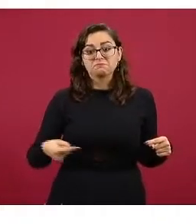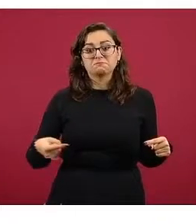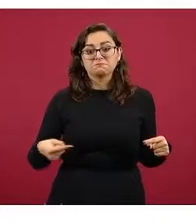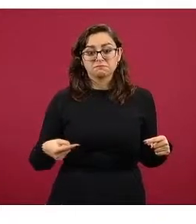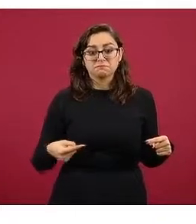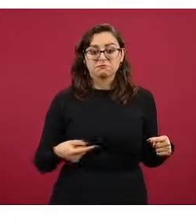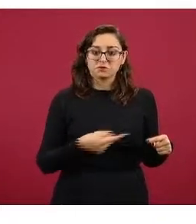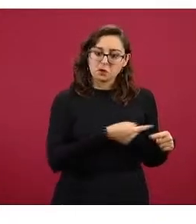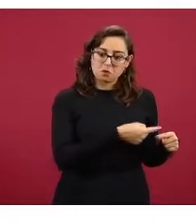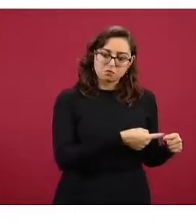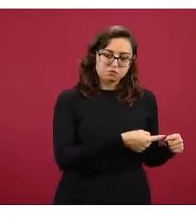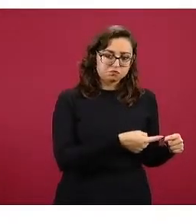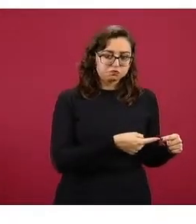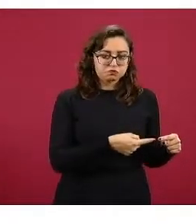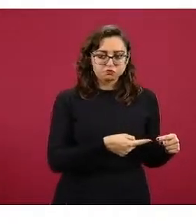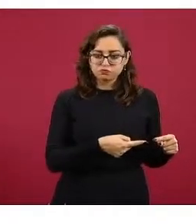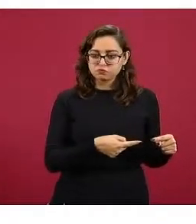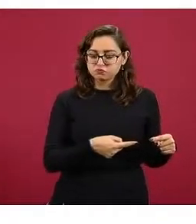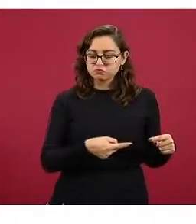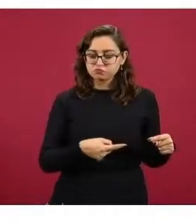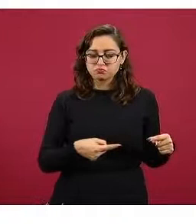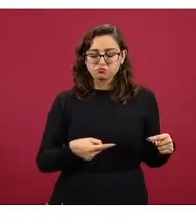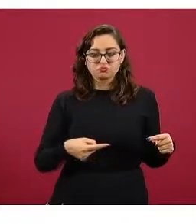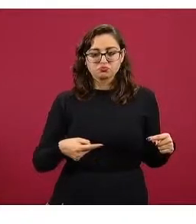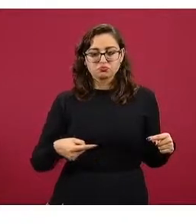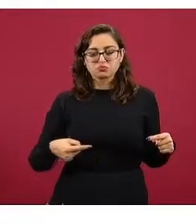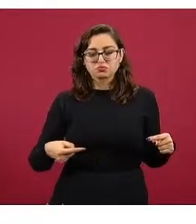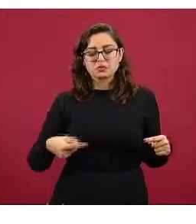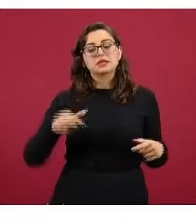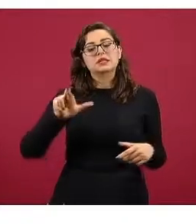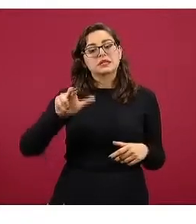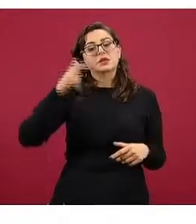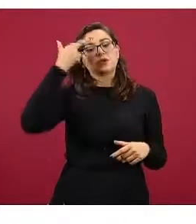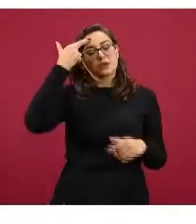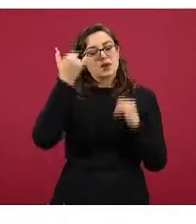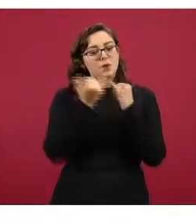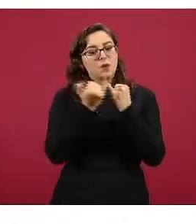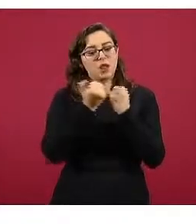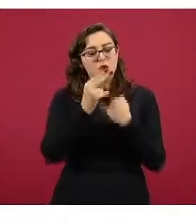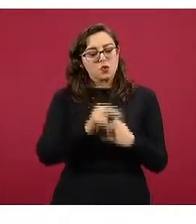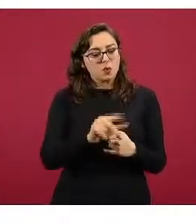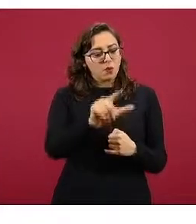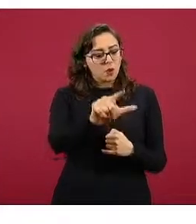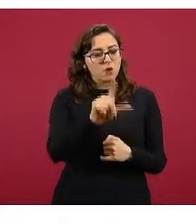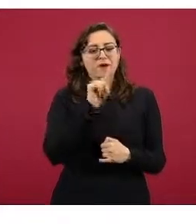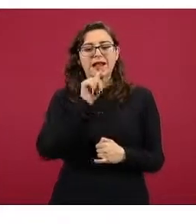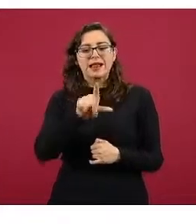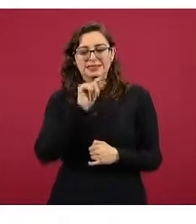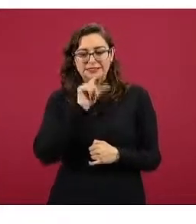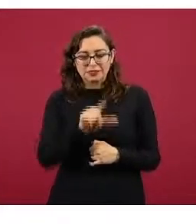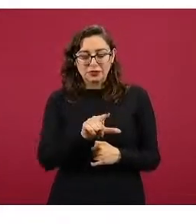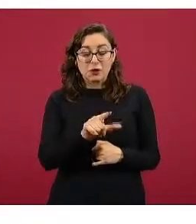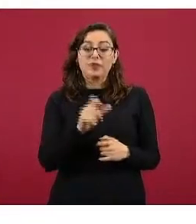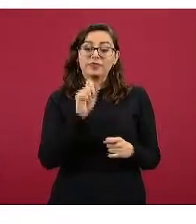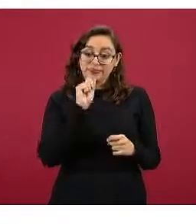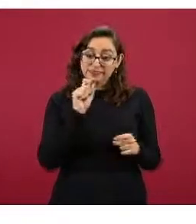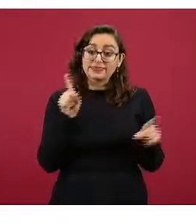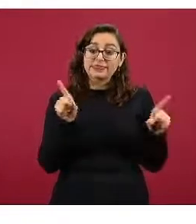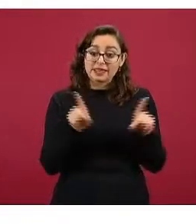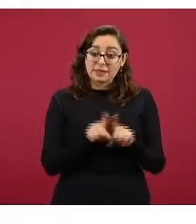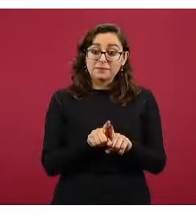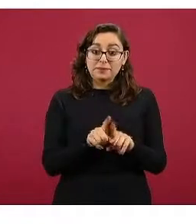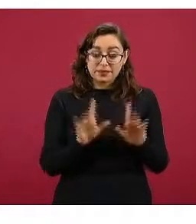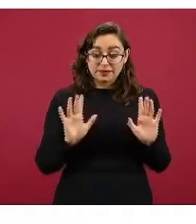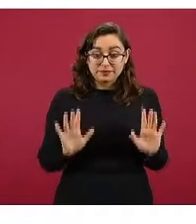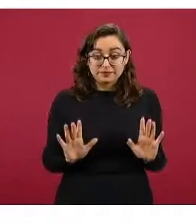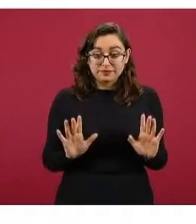una meseta larga. Este se parece, solo por la memoria, recuerdo la de Nuevo León y un poco la de Jalisco. También hago la advertencia, no se interprete con ningún